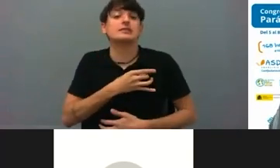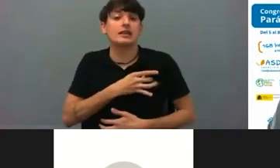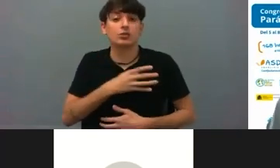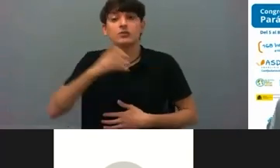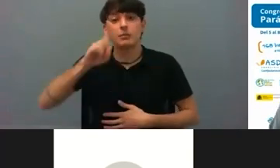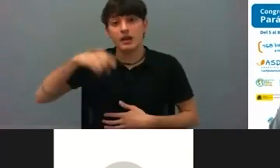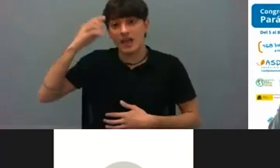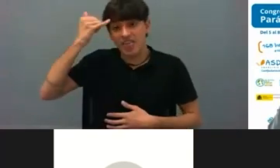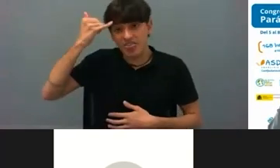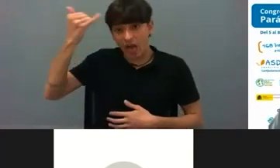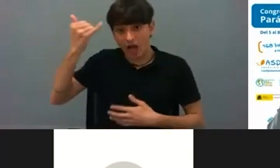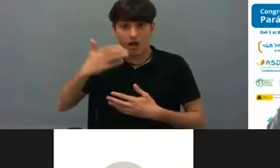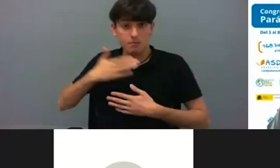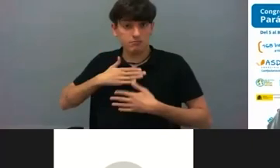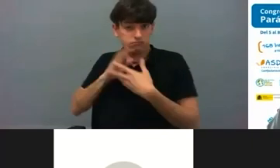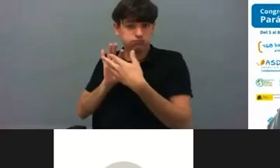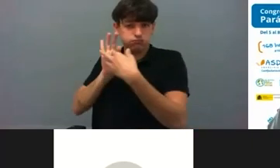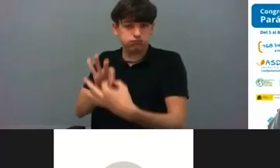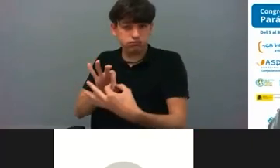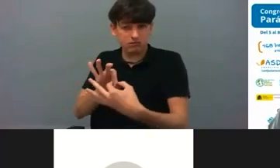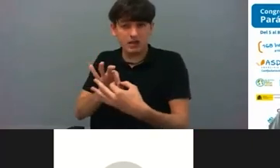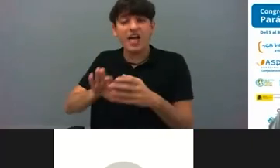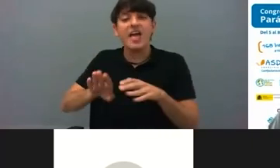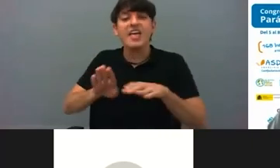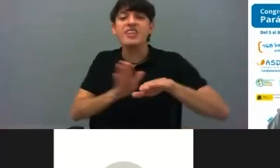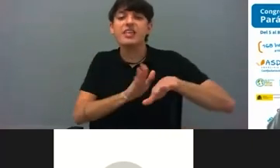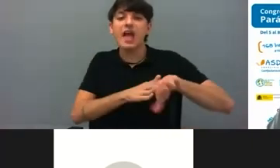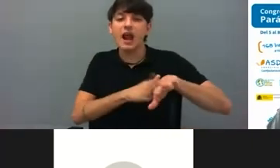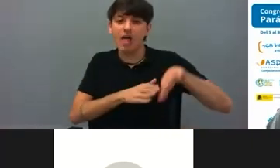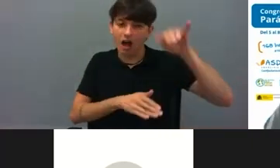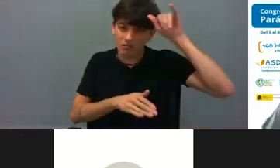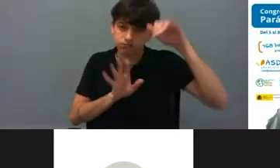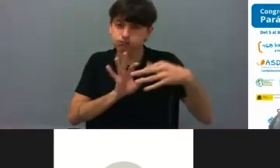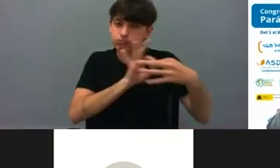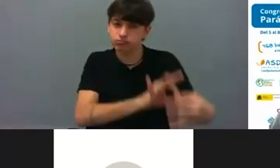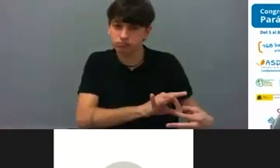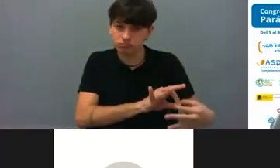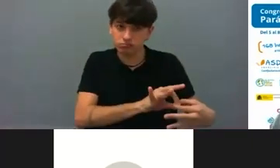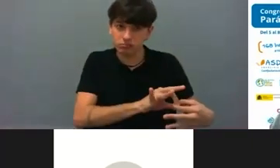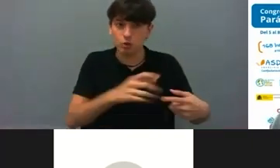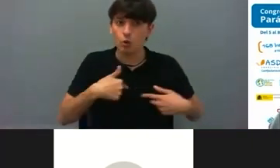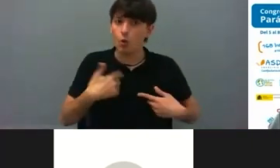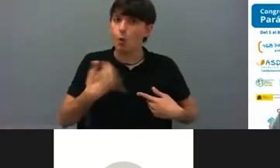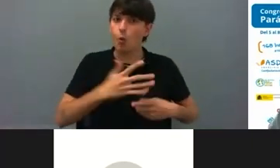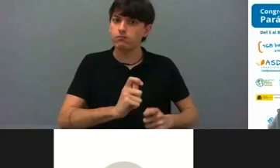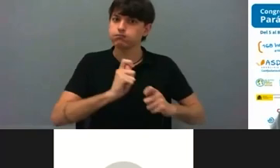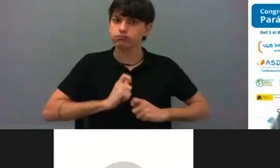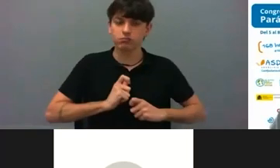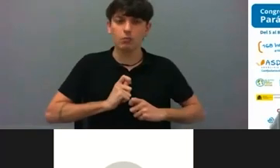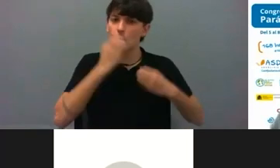también estaban muy relacionadas con la izquierda en ese momento y demás, pues me vino de maravilla las cosas como